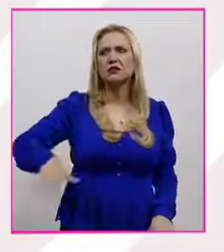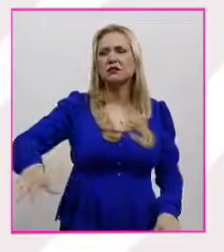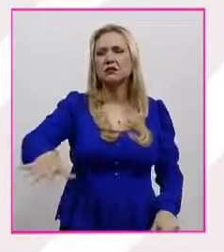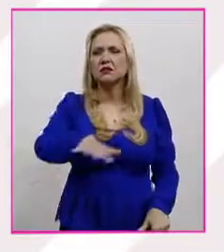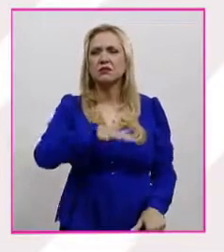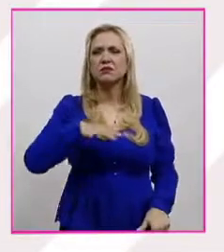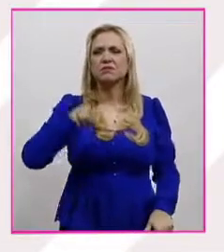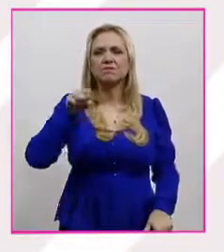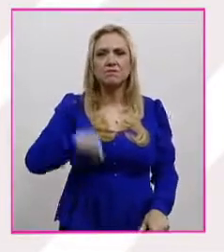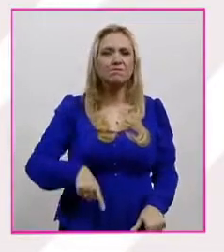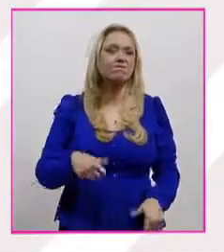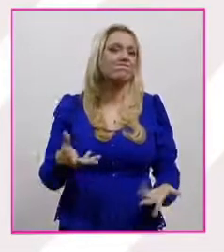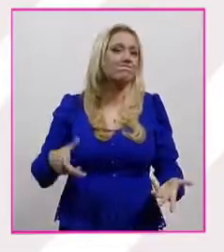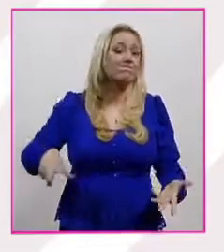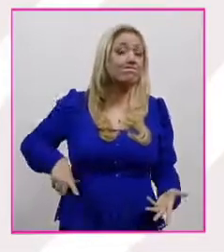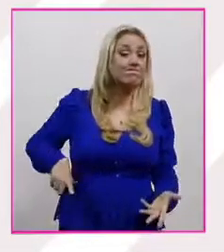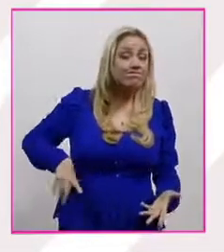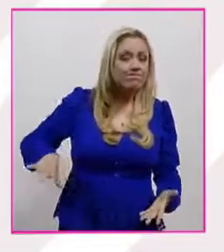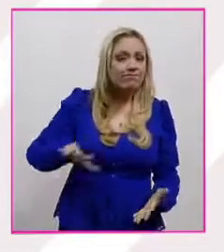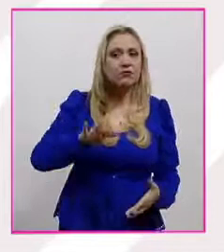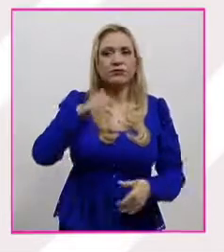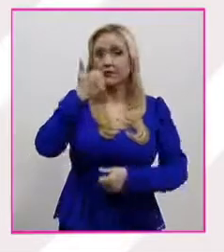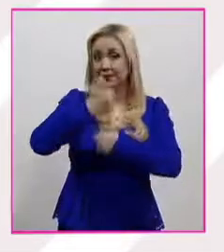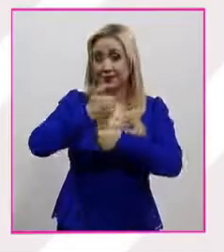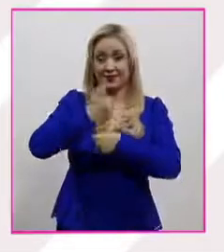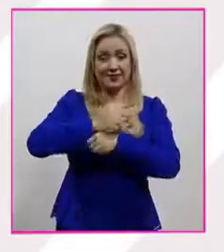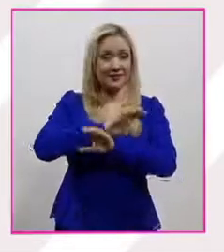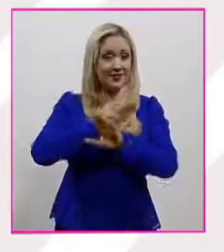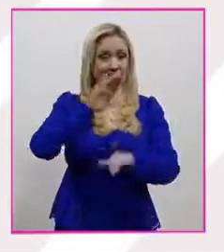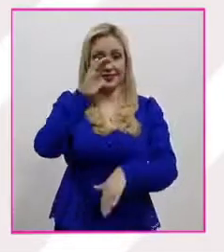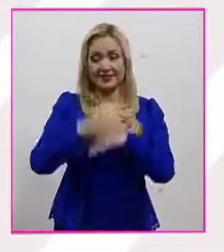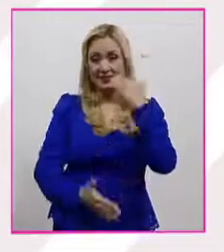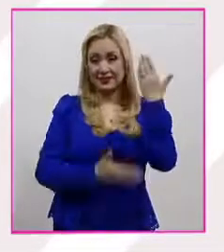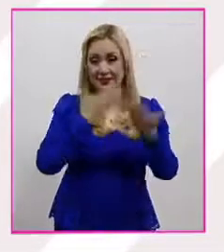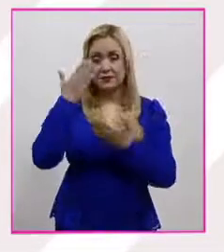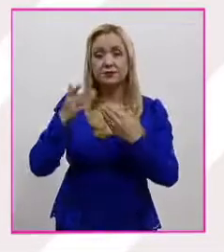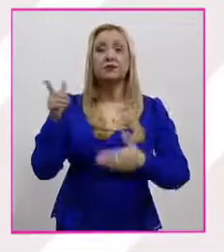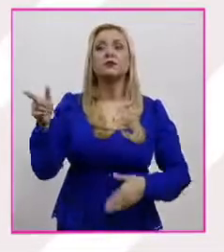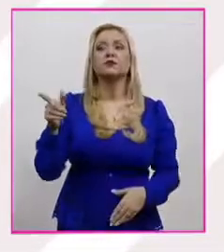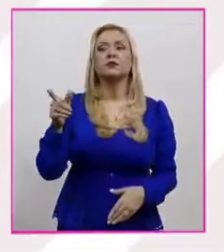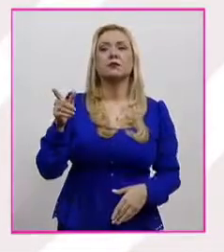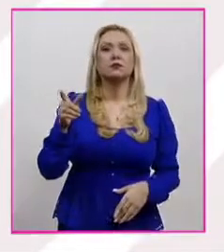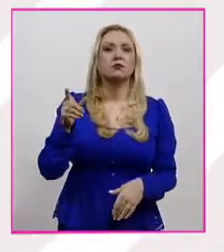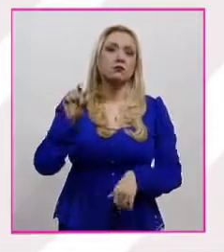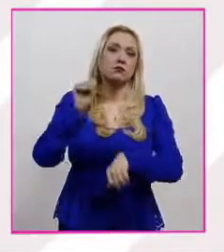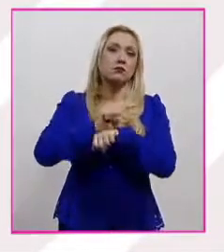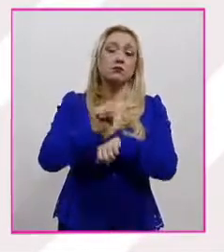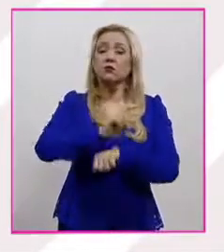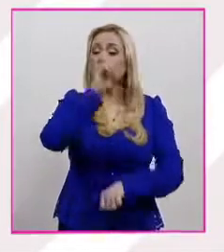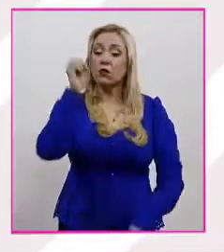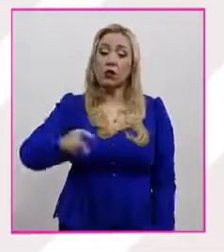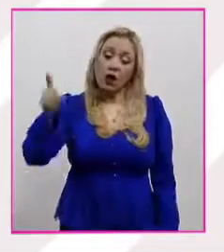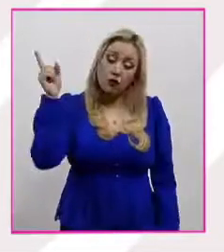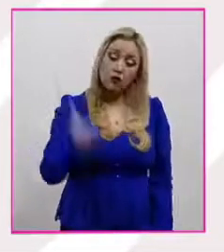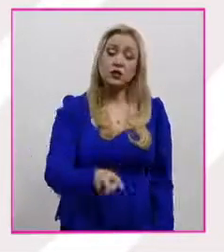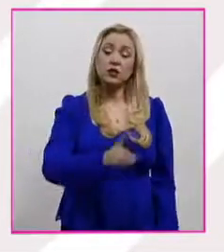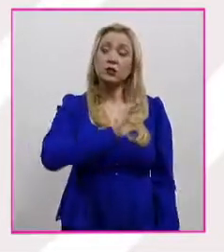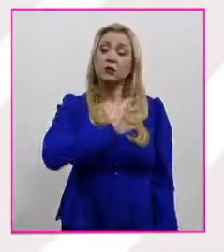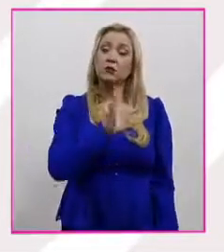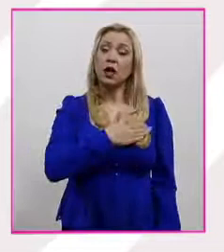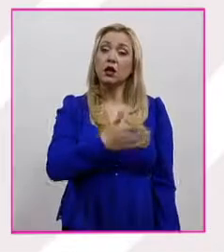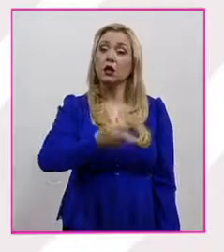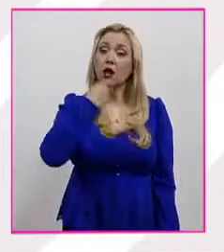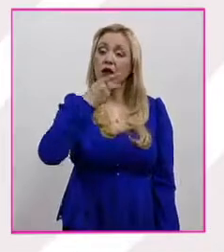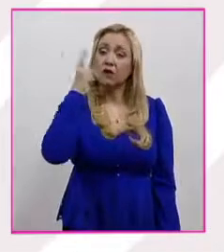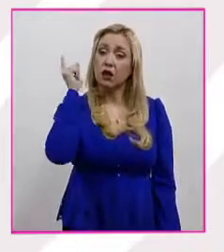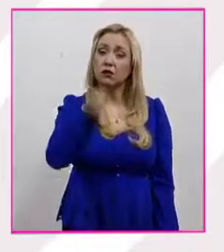primaria, el sistema educativo te forza a dejar de hablar tu lengua, a tener que a fuerzas hablar español. Y entonces